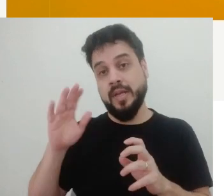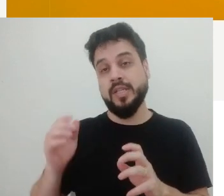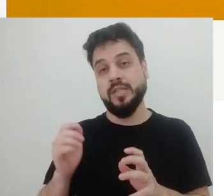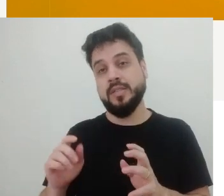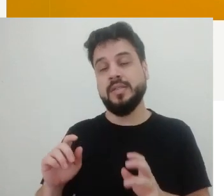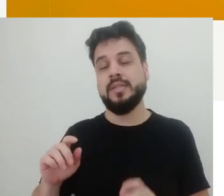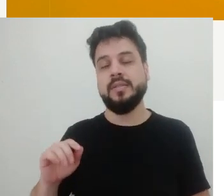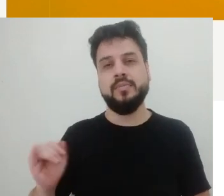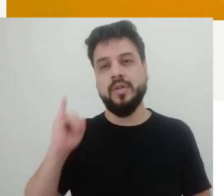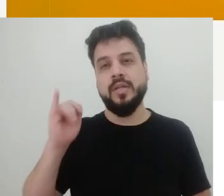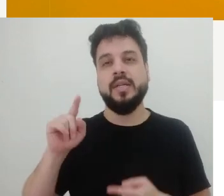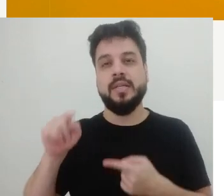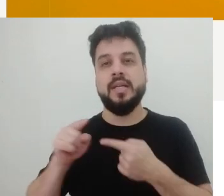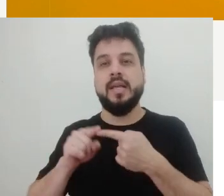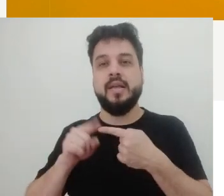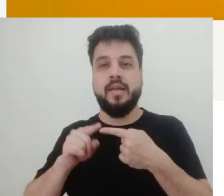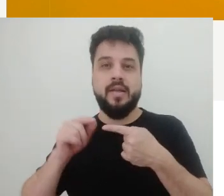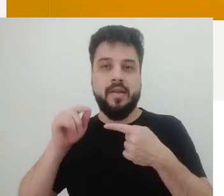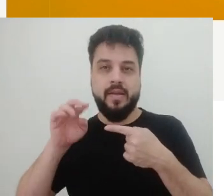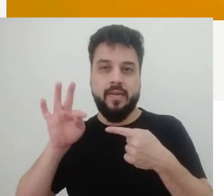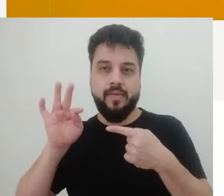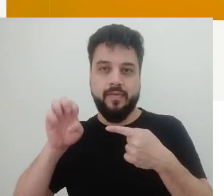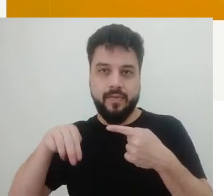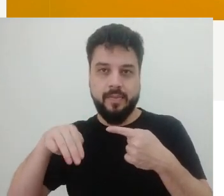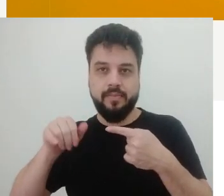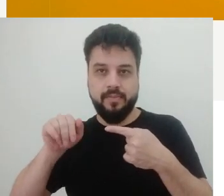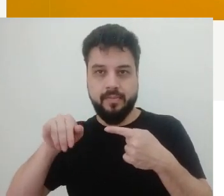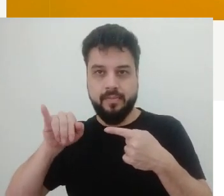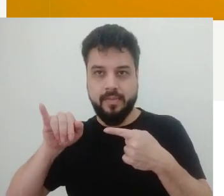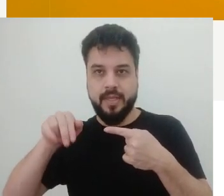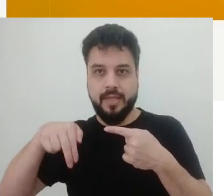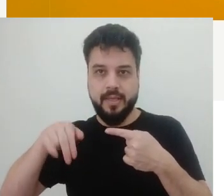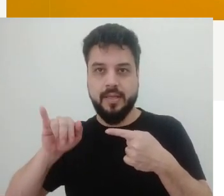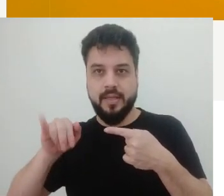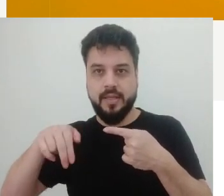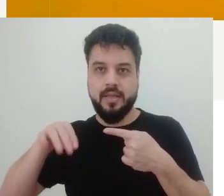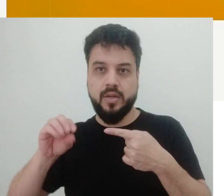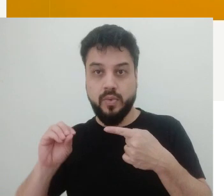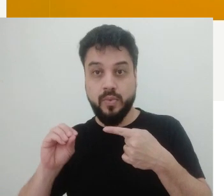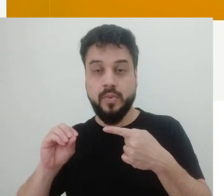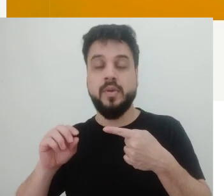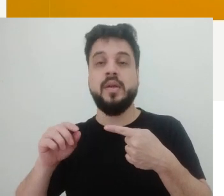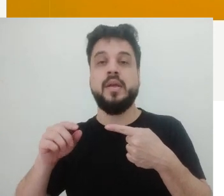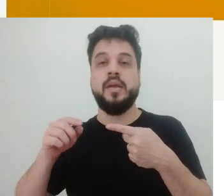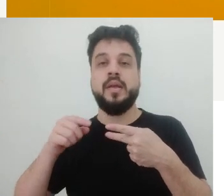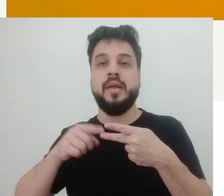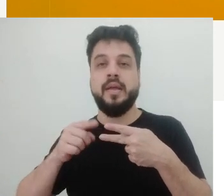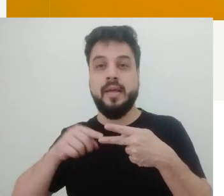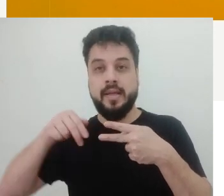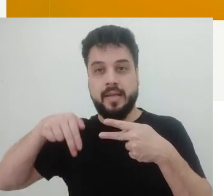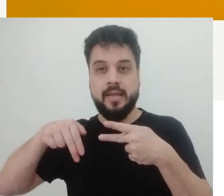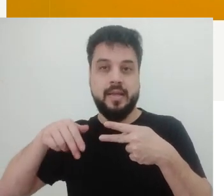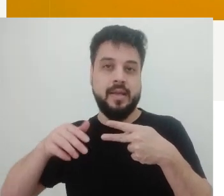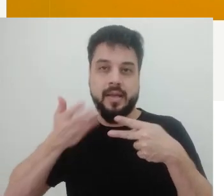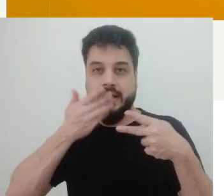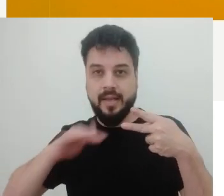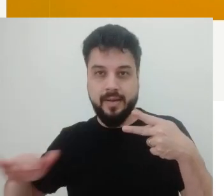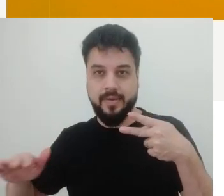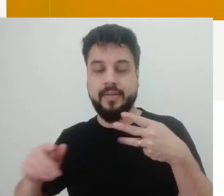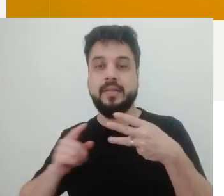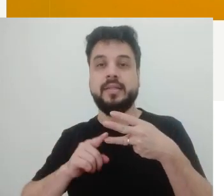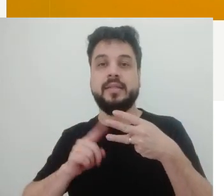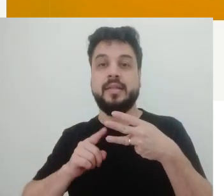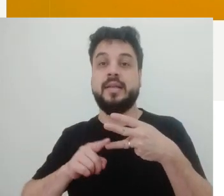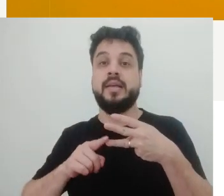años 40, 50, 60, incluso antes, 30, 20, 10, yo he trabajado el siglo XX,